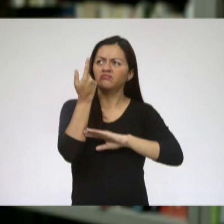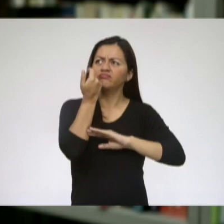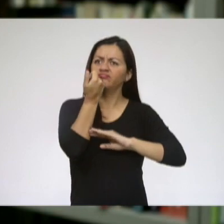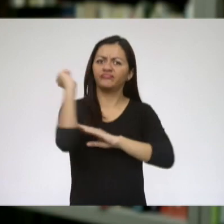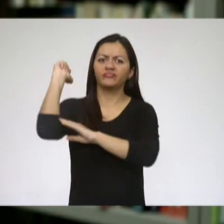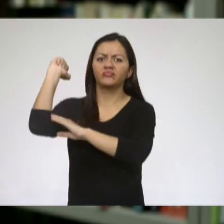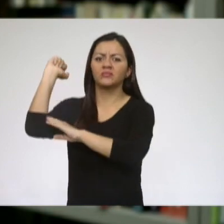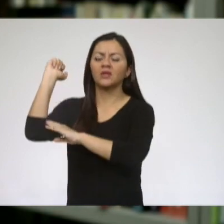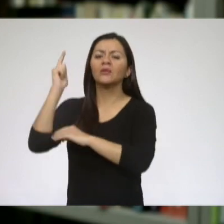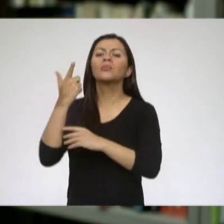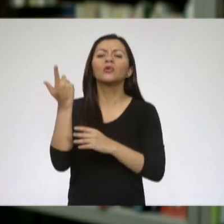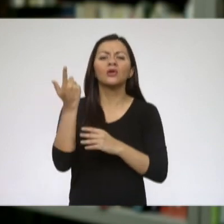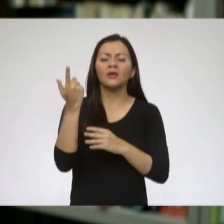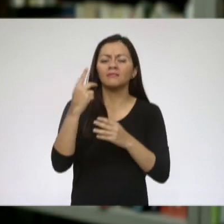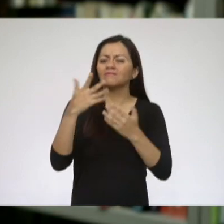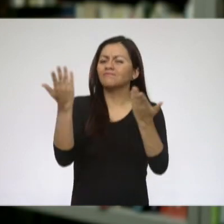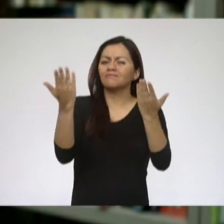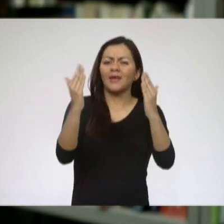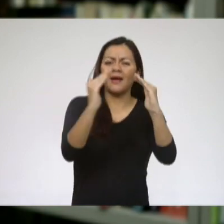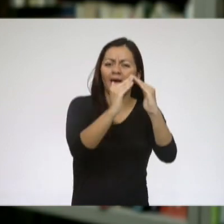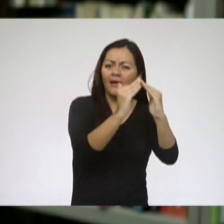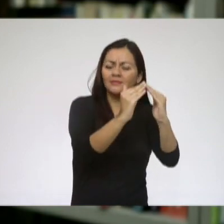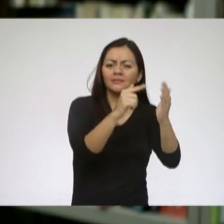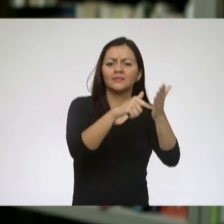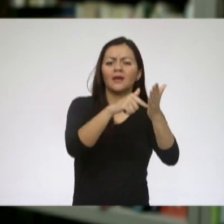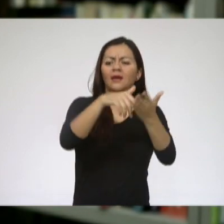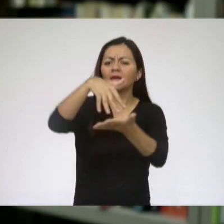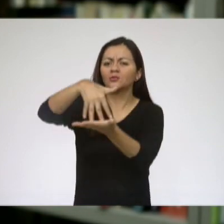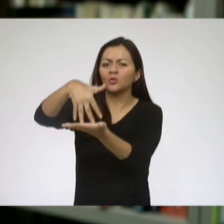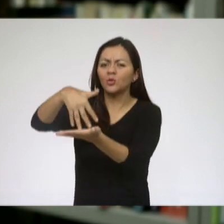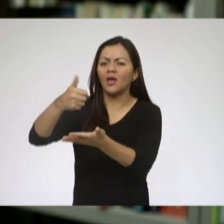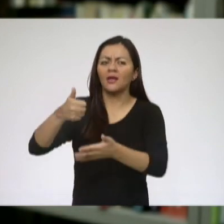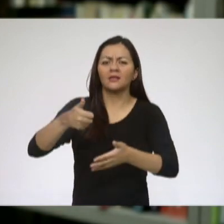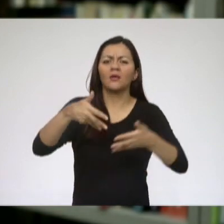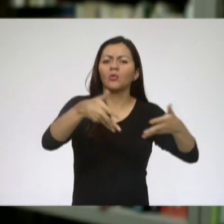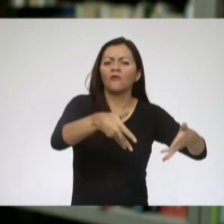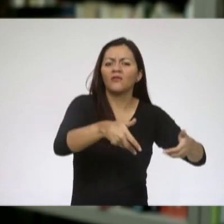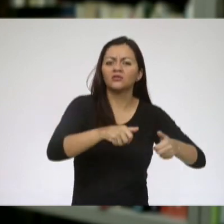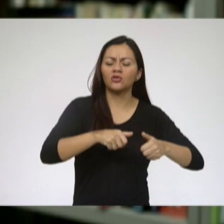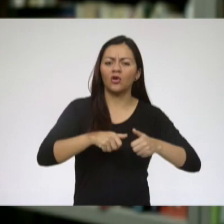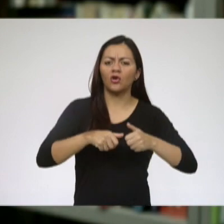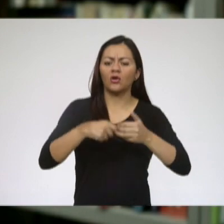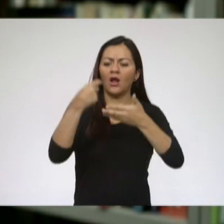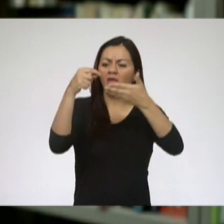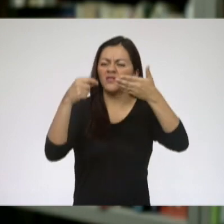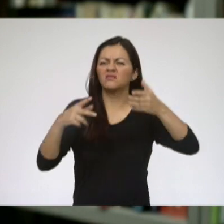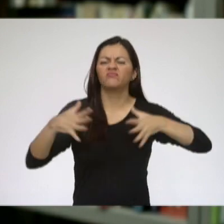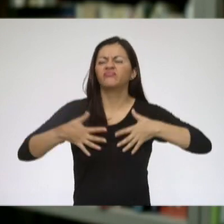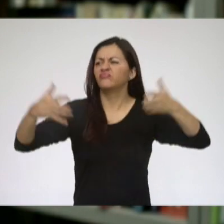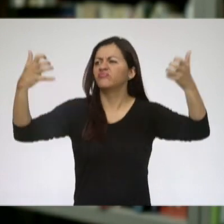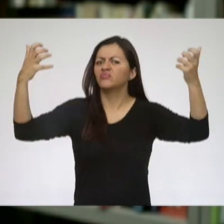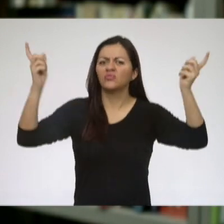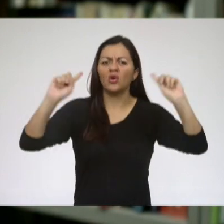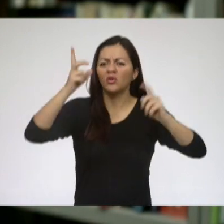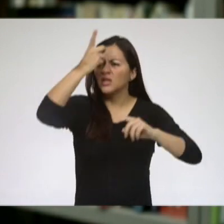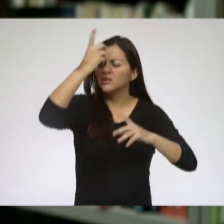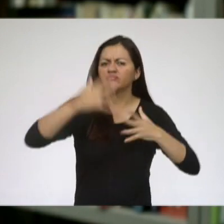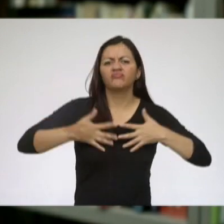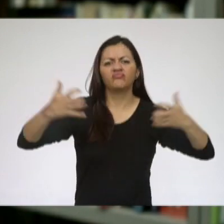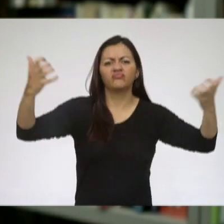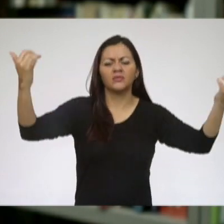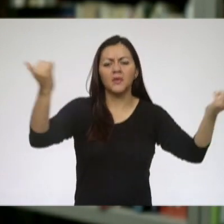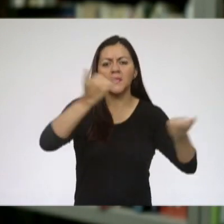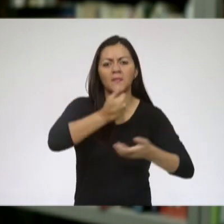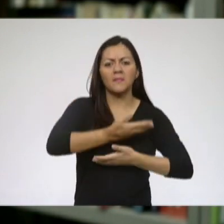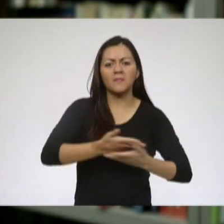pasa cuando somos estudiantes con nuestros profesores, cuando las calificaciones no son correctas, cuando las decisiones que toman tampoco